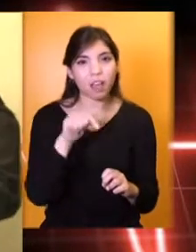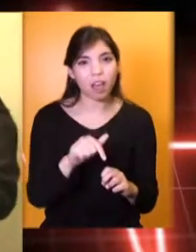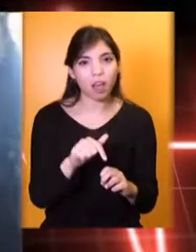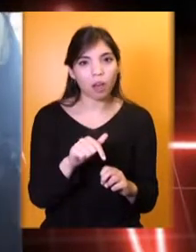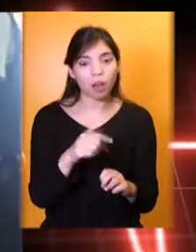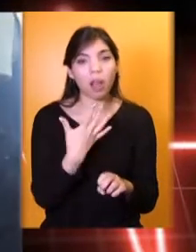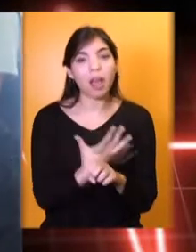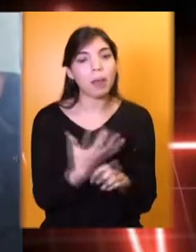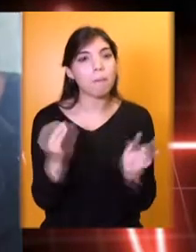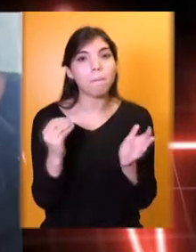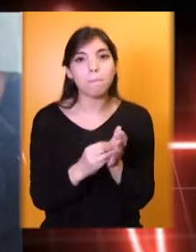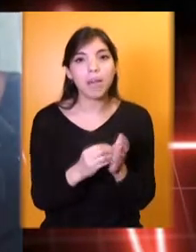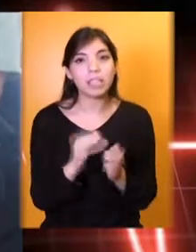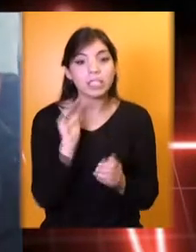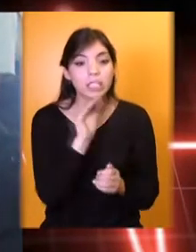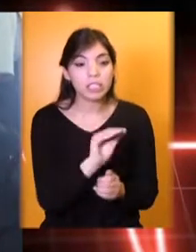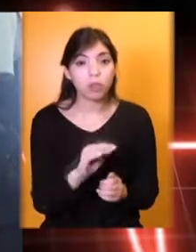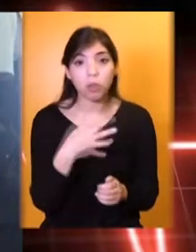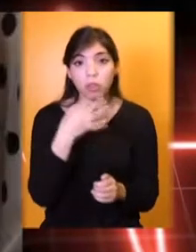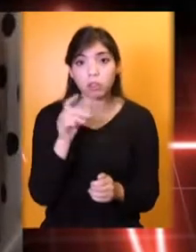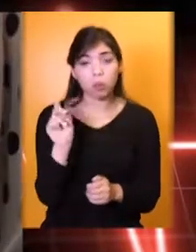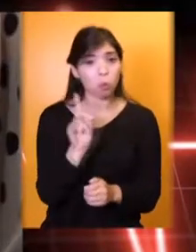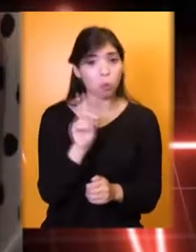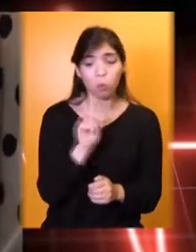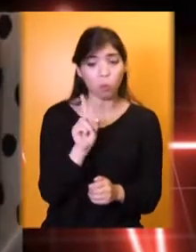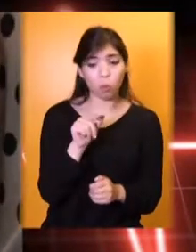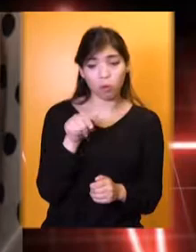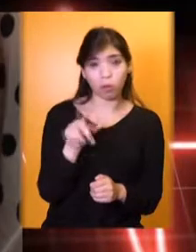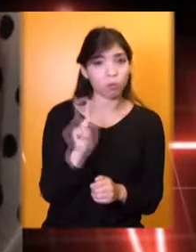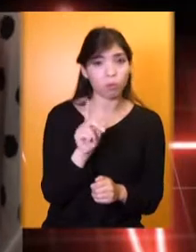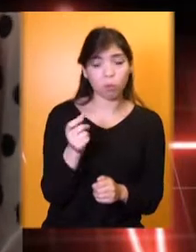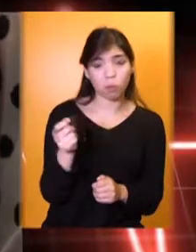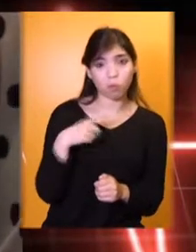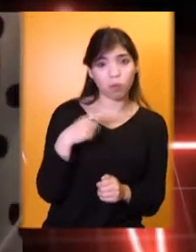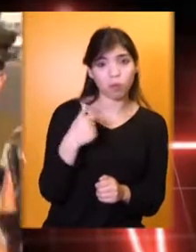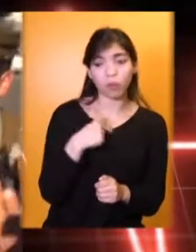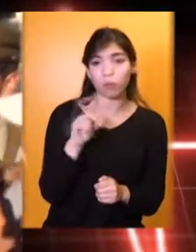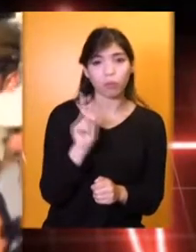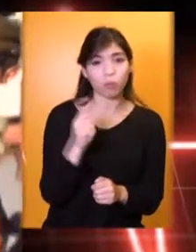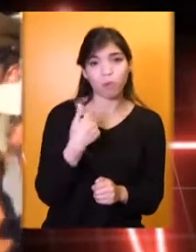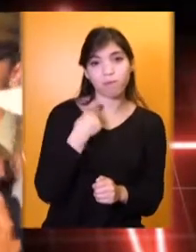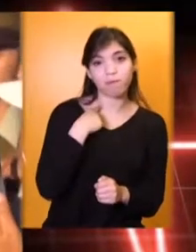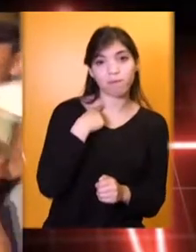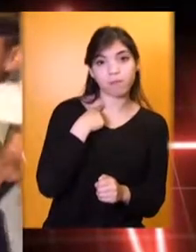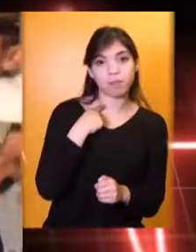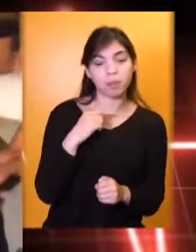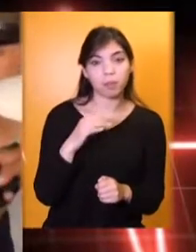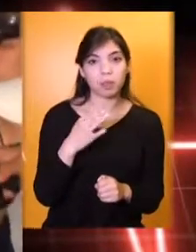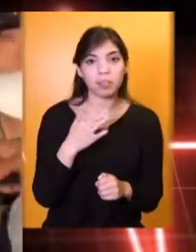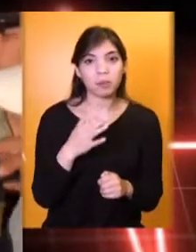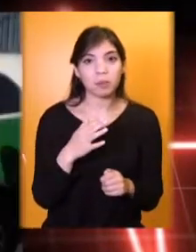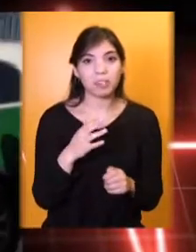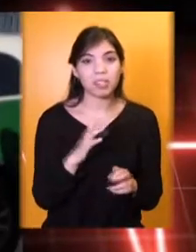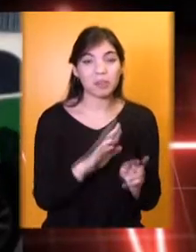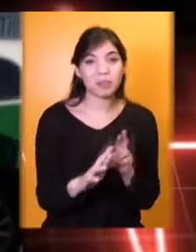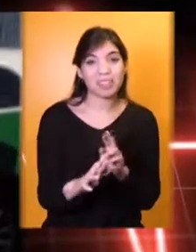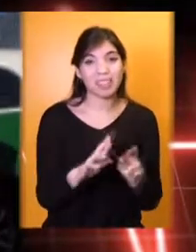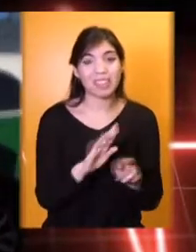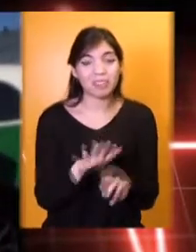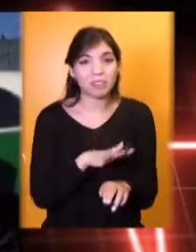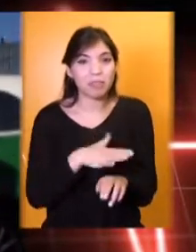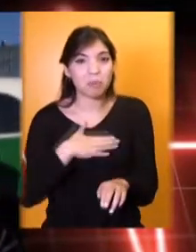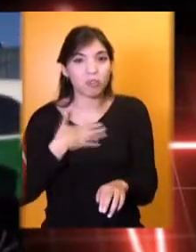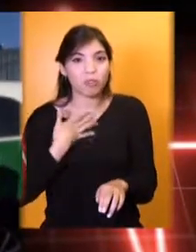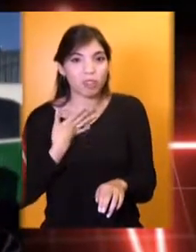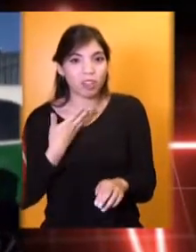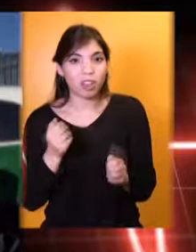ahora siguen habiendo menores que no dicen ser víctimas de este sujeto, dado que aún mantienen algún tipo de vínculo emocional con el hombre de